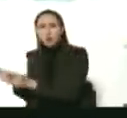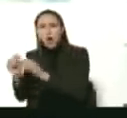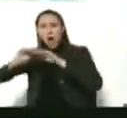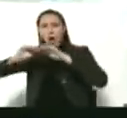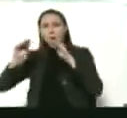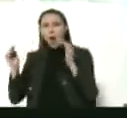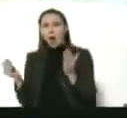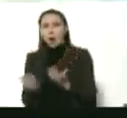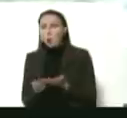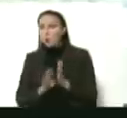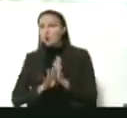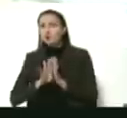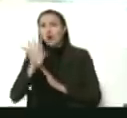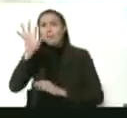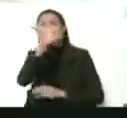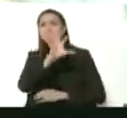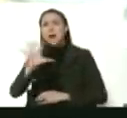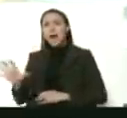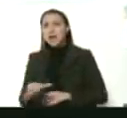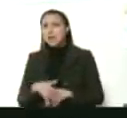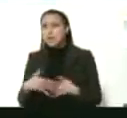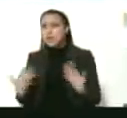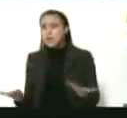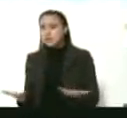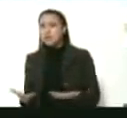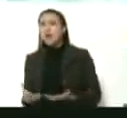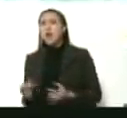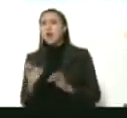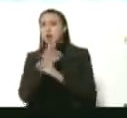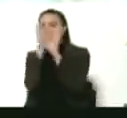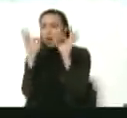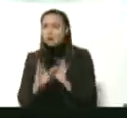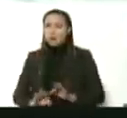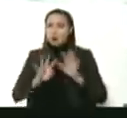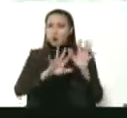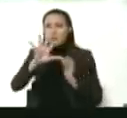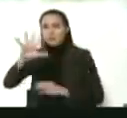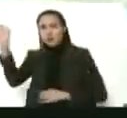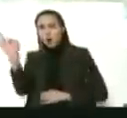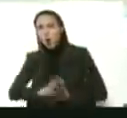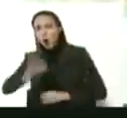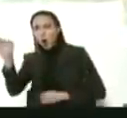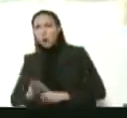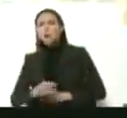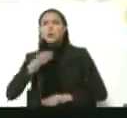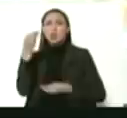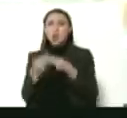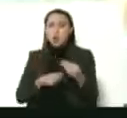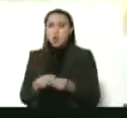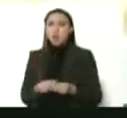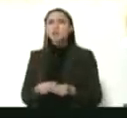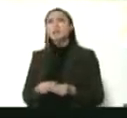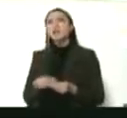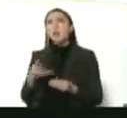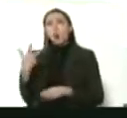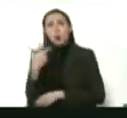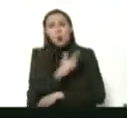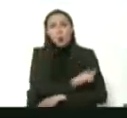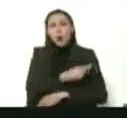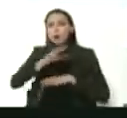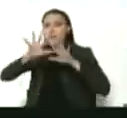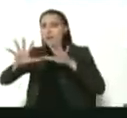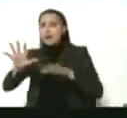llamado desarrollado, que monopolizaron el 95% de las vacunas del mundo, están monopolizados por 10